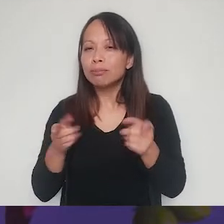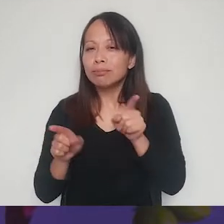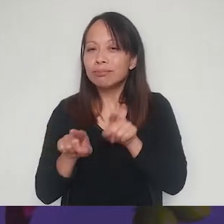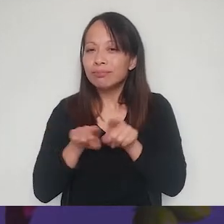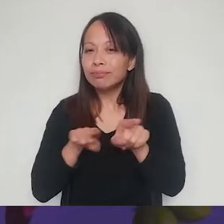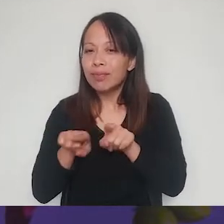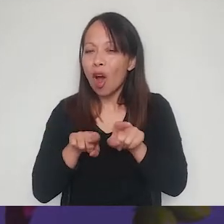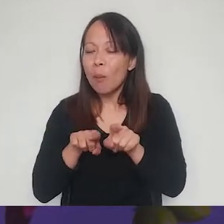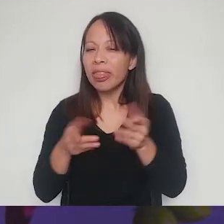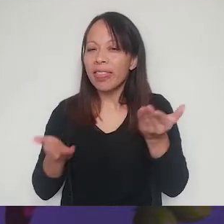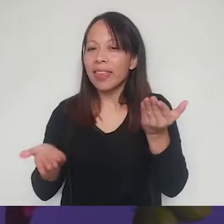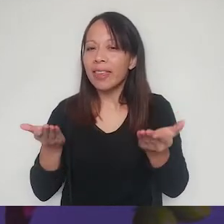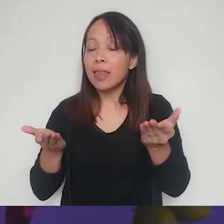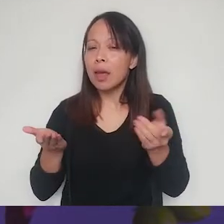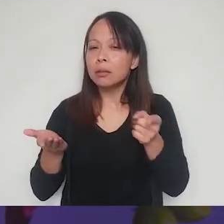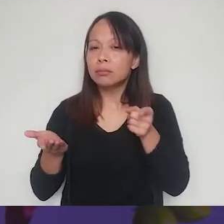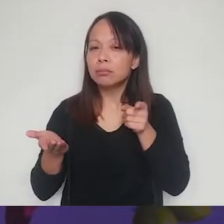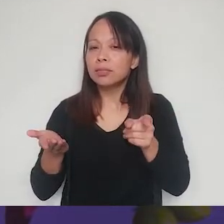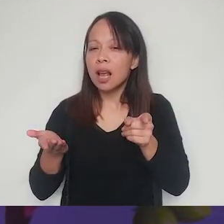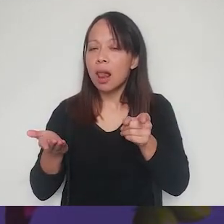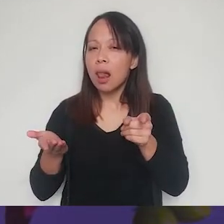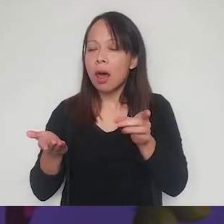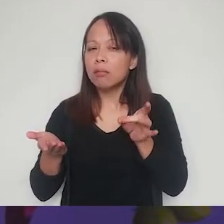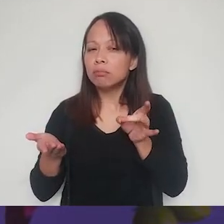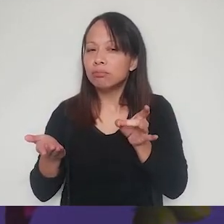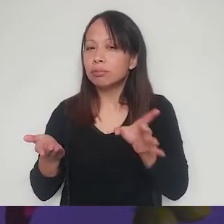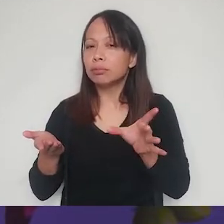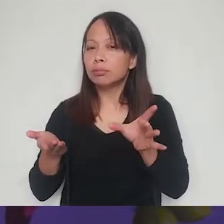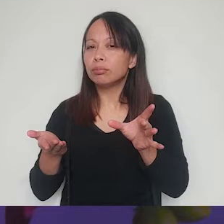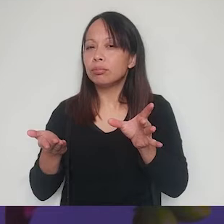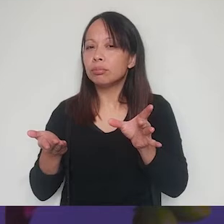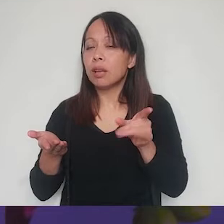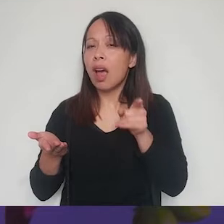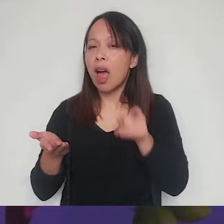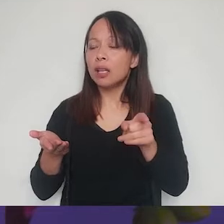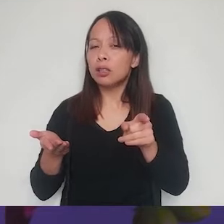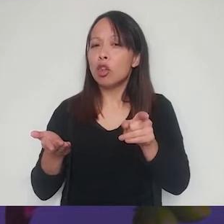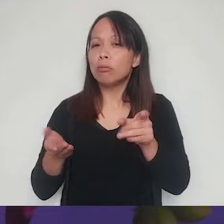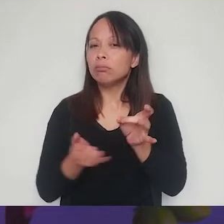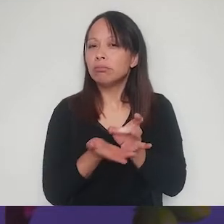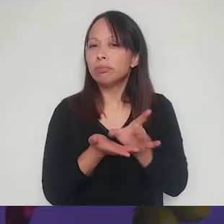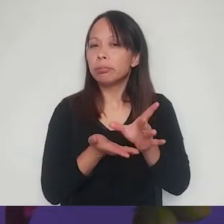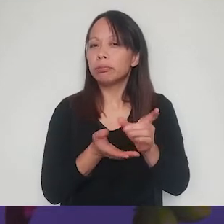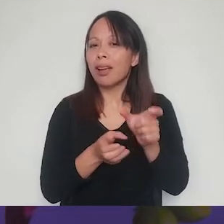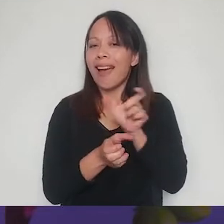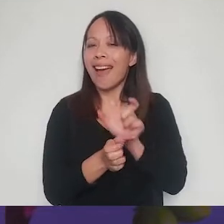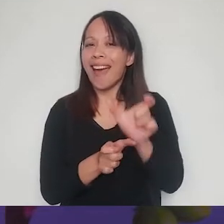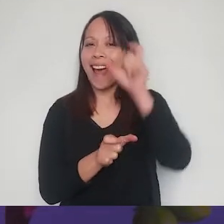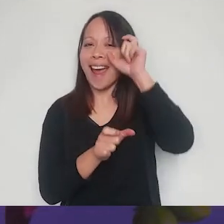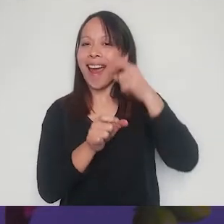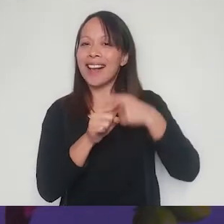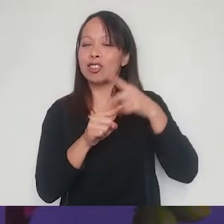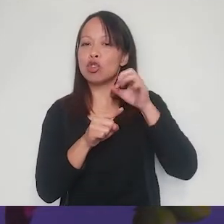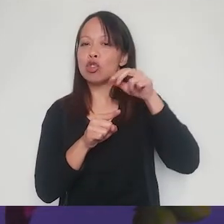débil, se forma el spliciosoma eliminando a todo el intrón, incluyendo el exón alternativo. Esto lleva a la exclusión de